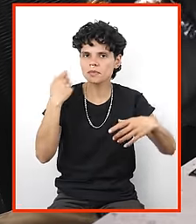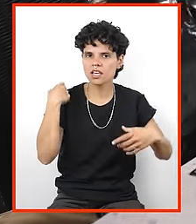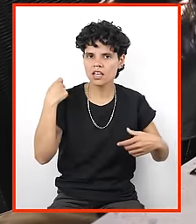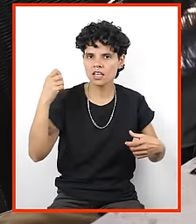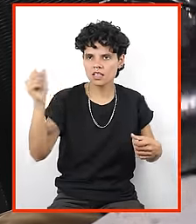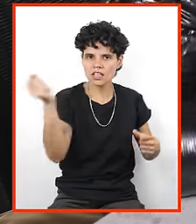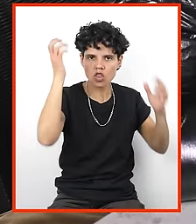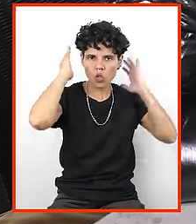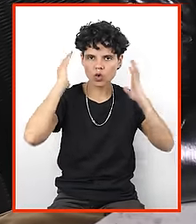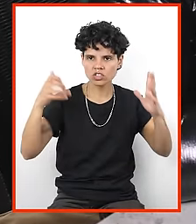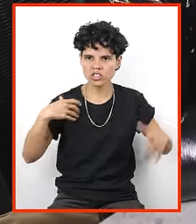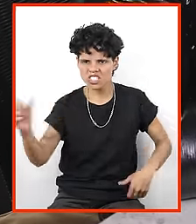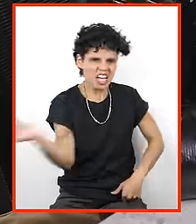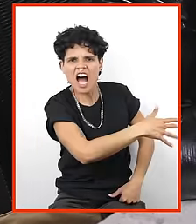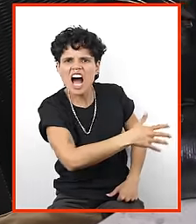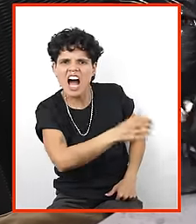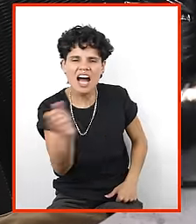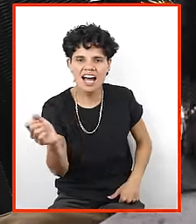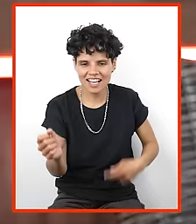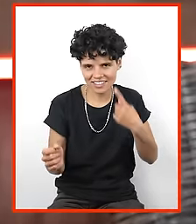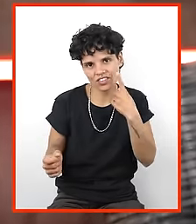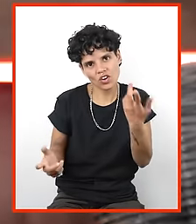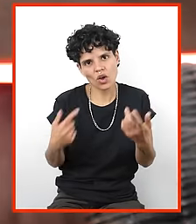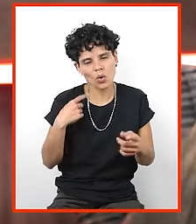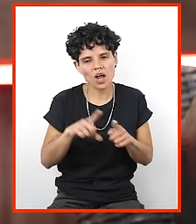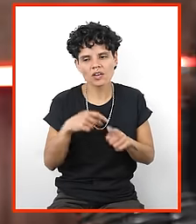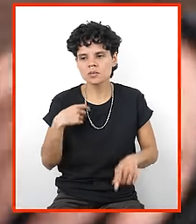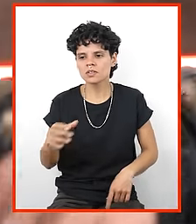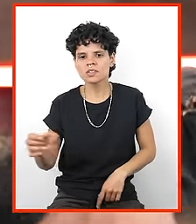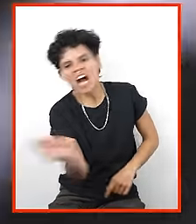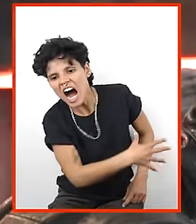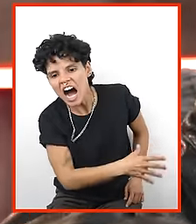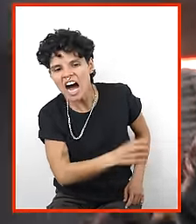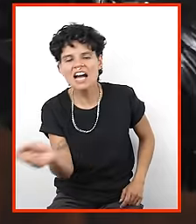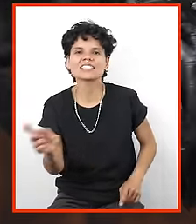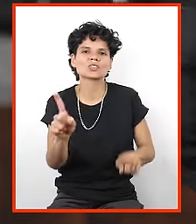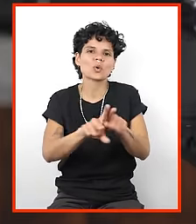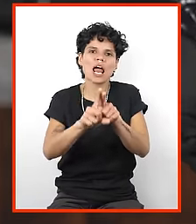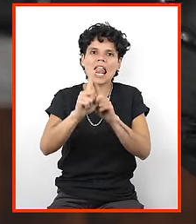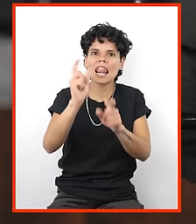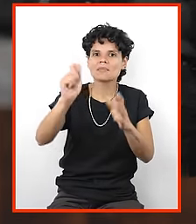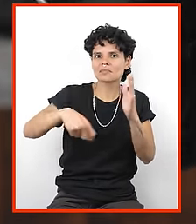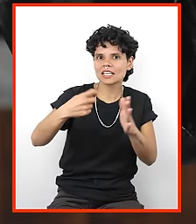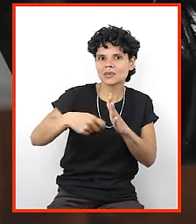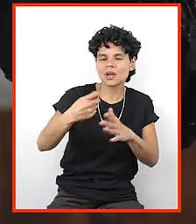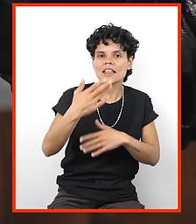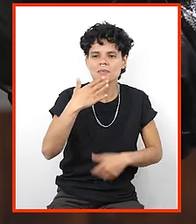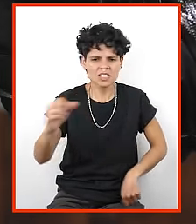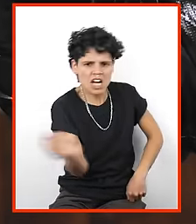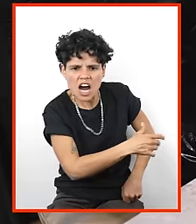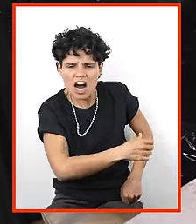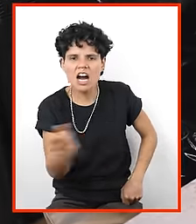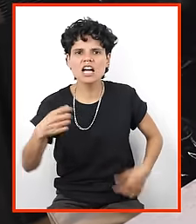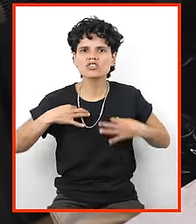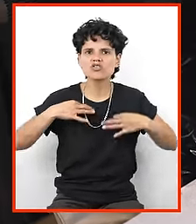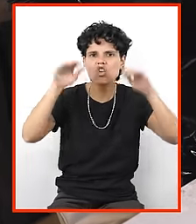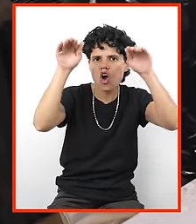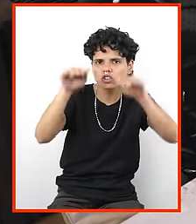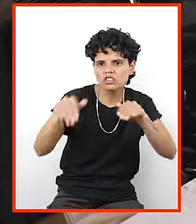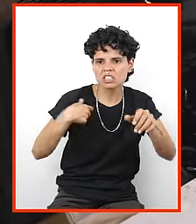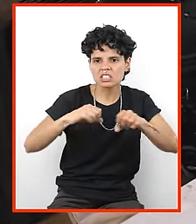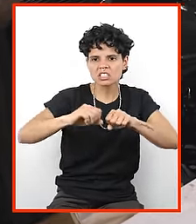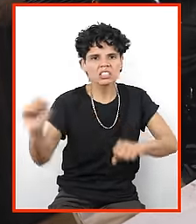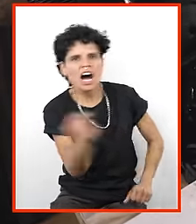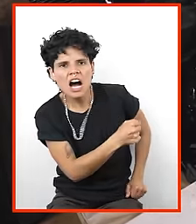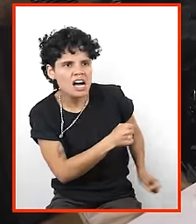película, la película. ¿Tú has hecho hay esa muchas weá? Películas, sí. Pues, uno claro. Ve todo el, la ducha, pero el armario, pero un vidrio, la ducha, no toda la weá